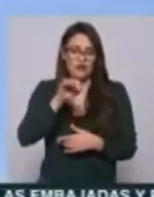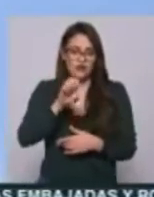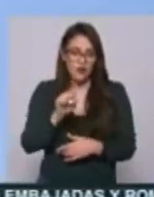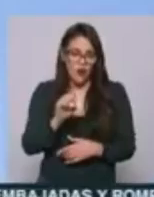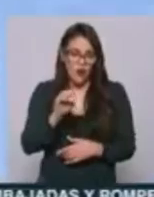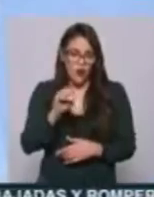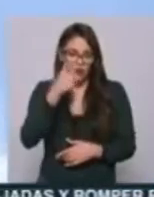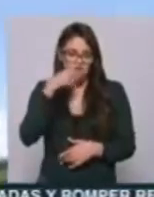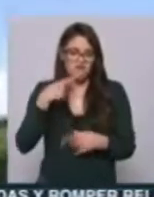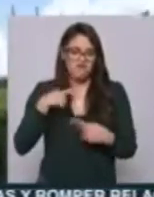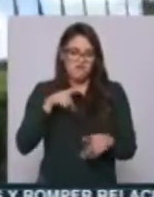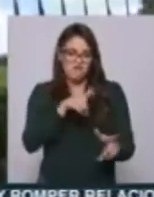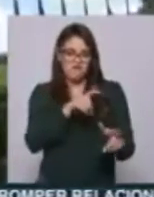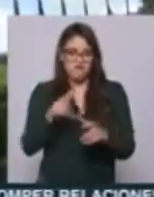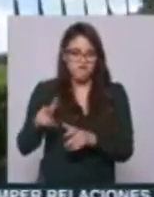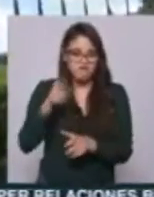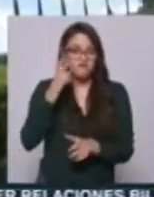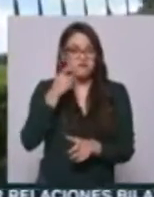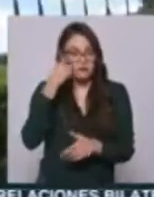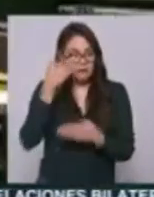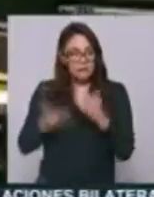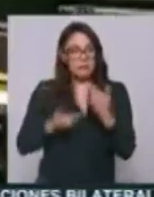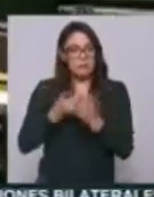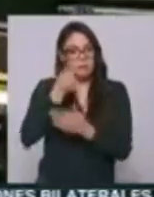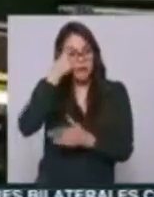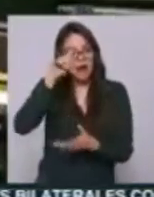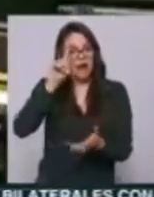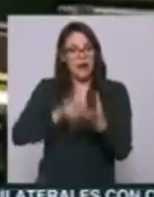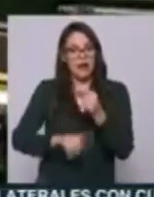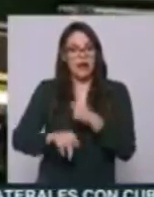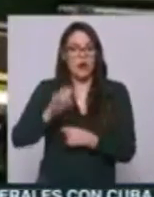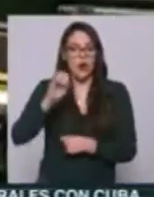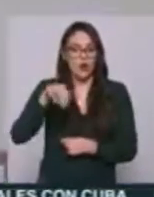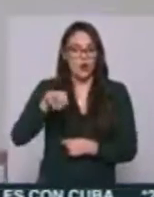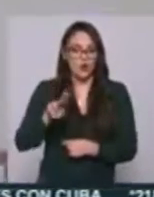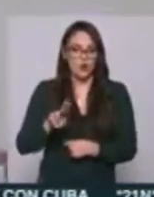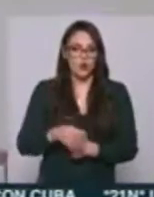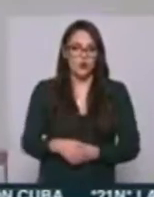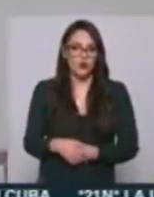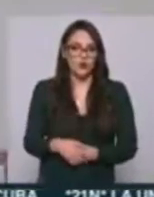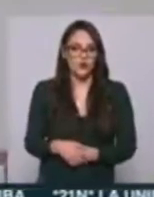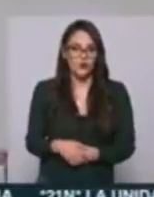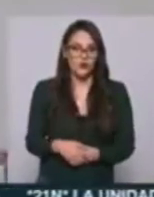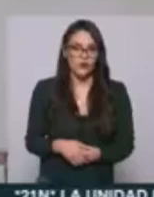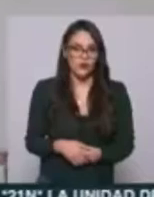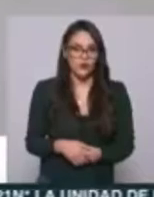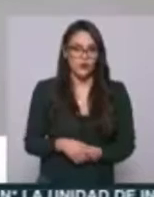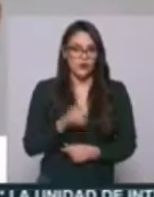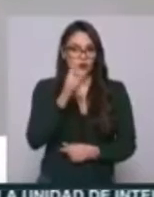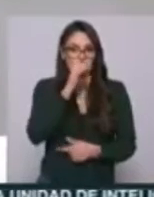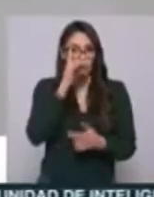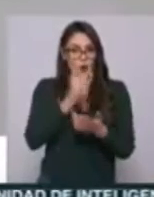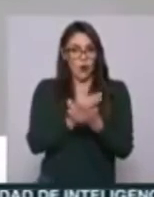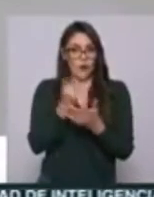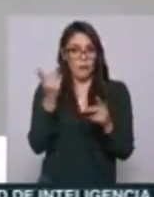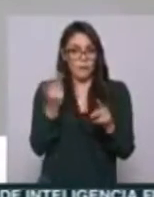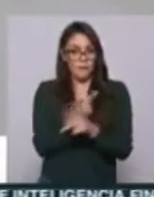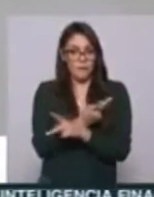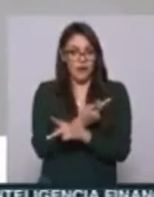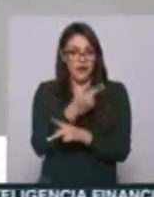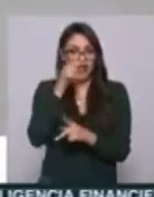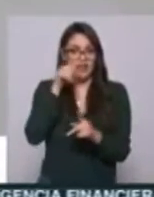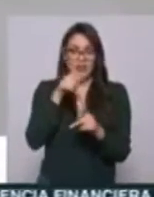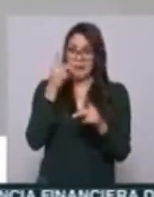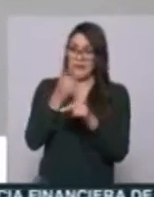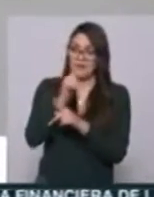agenda internacional dentro de la Asamblea de las Naciones Unidas. No solamente por lo que ocurrió